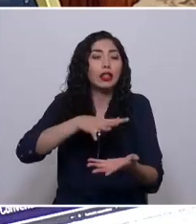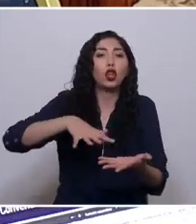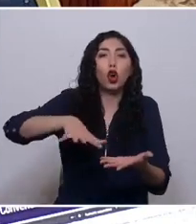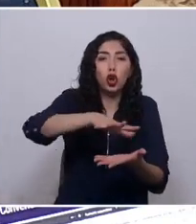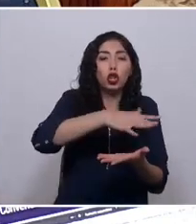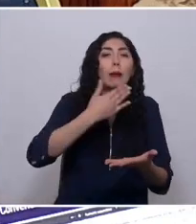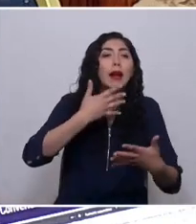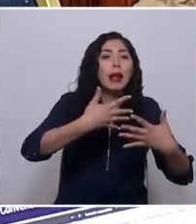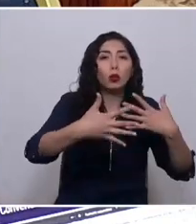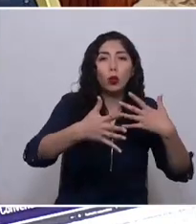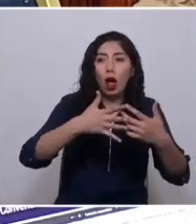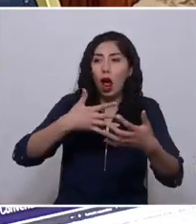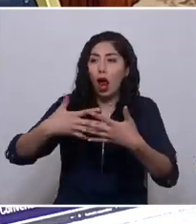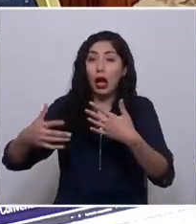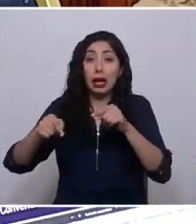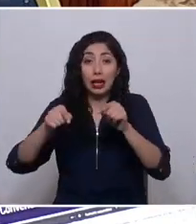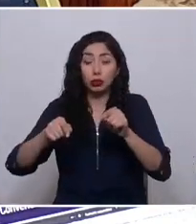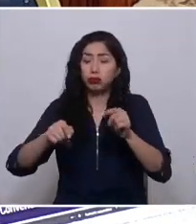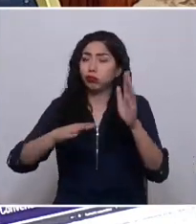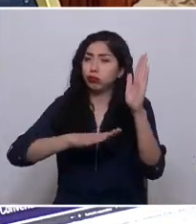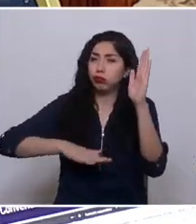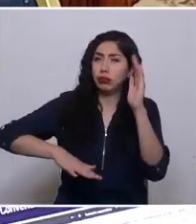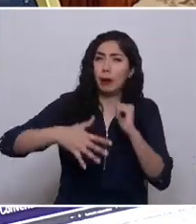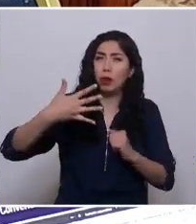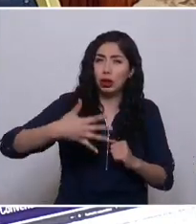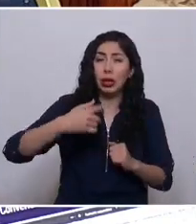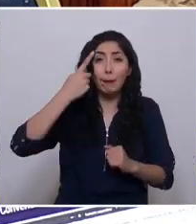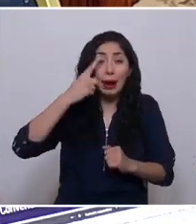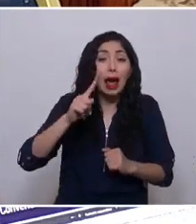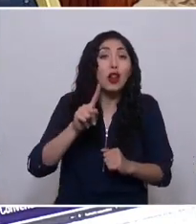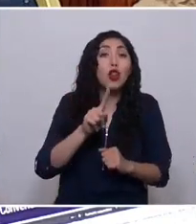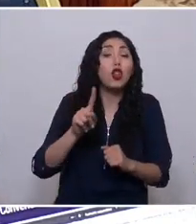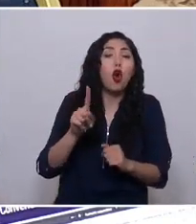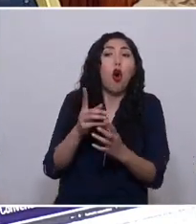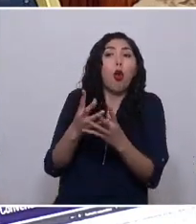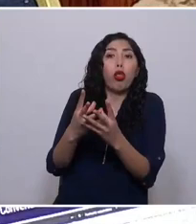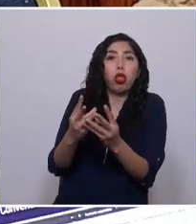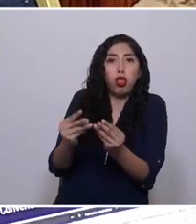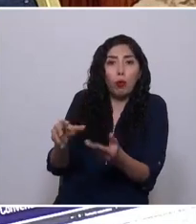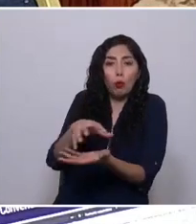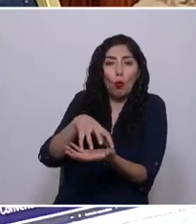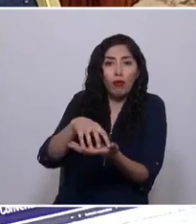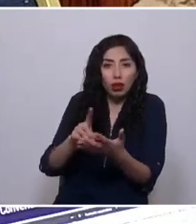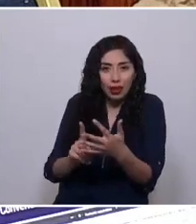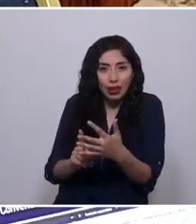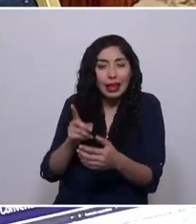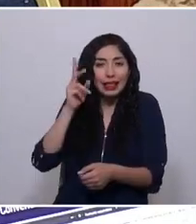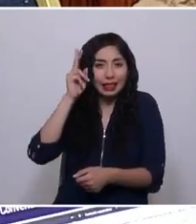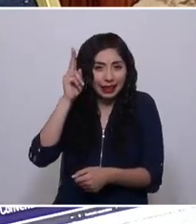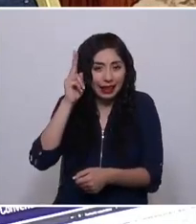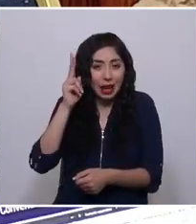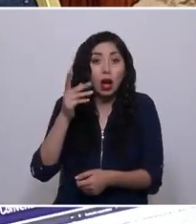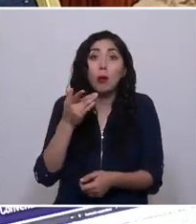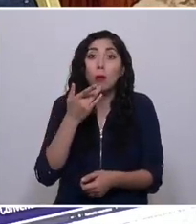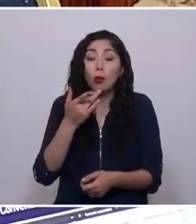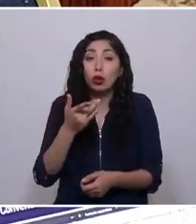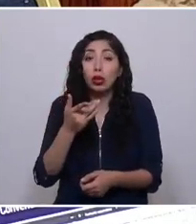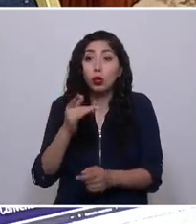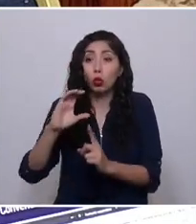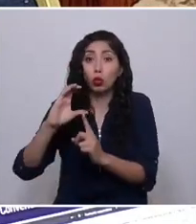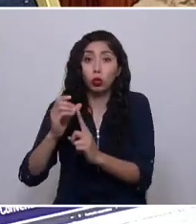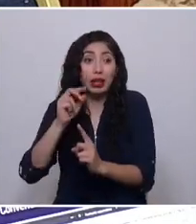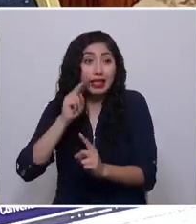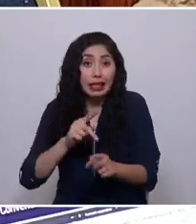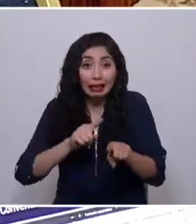sido declarado como fundamental para la no extinción de pueblos indígenas, porque recordemos, no existe cultura sin territorio. Y